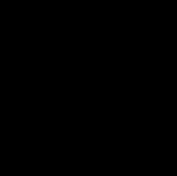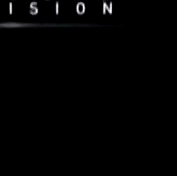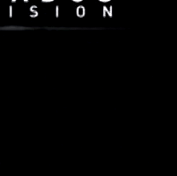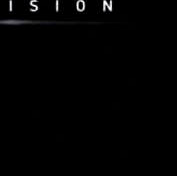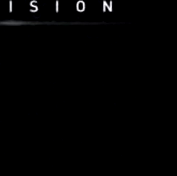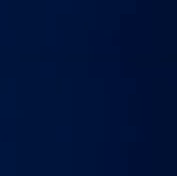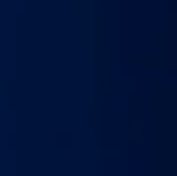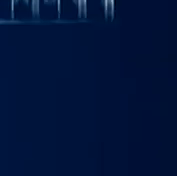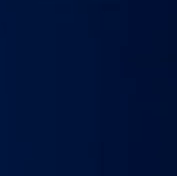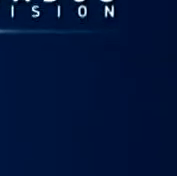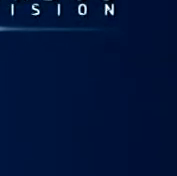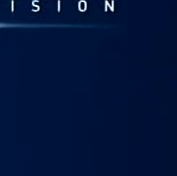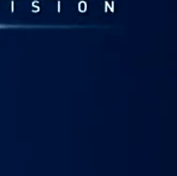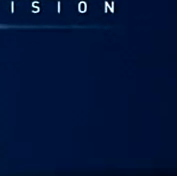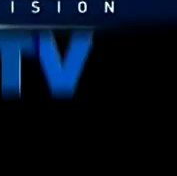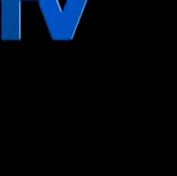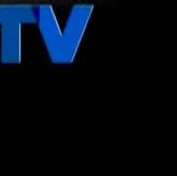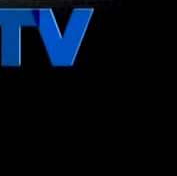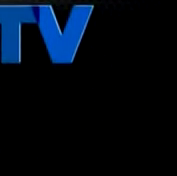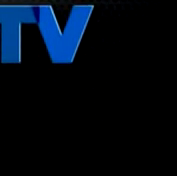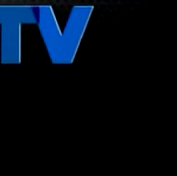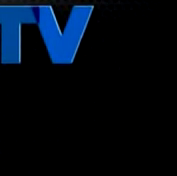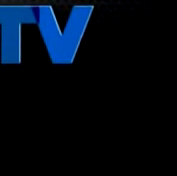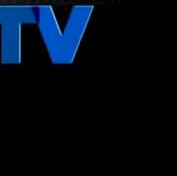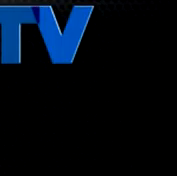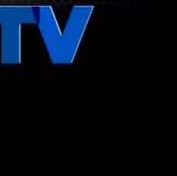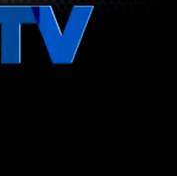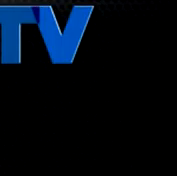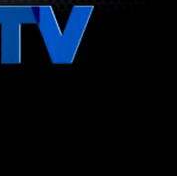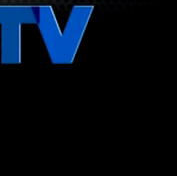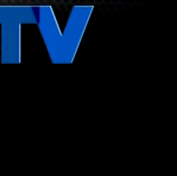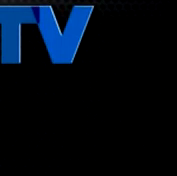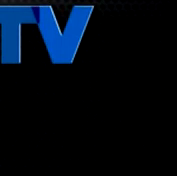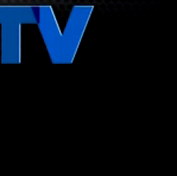y hemos sido litigantes, sabemos lo que decía hoy al principio, que ni la Procuración empezó con Gil Carbó,